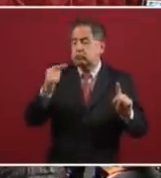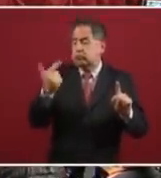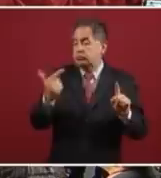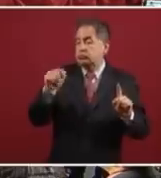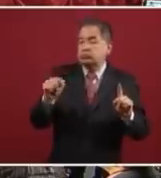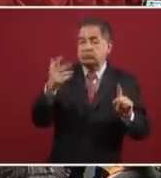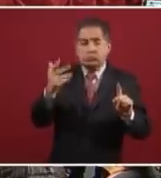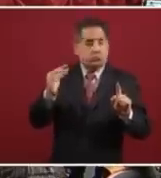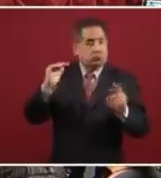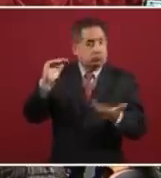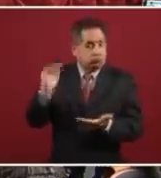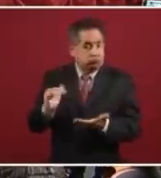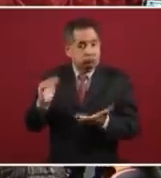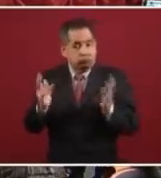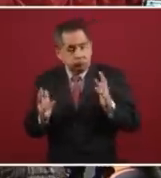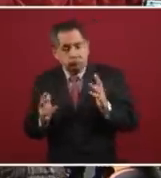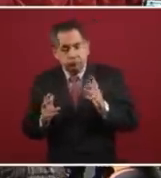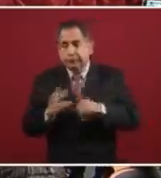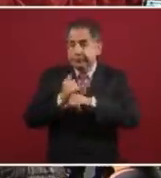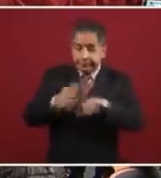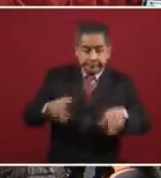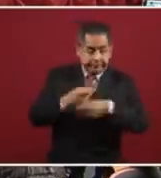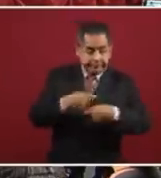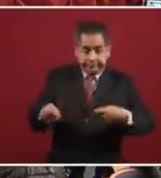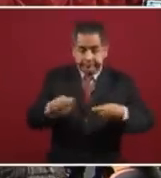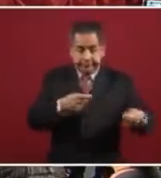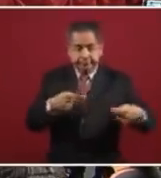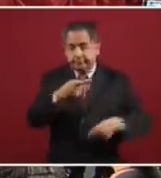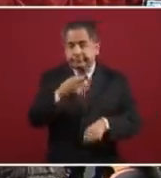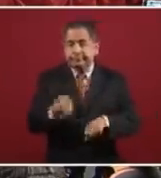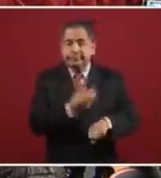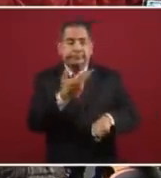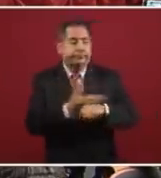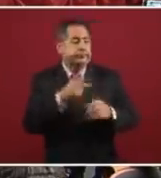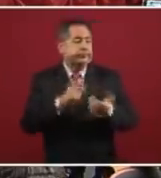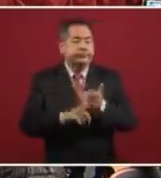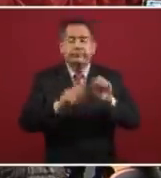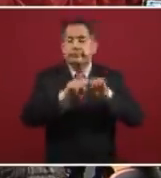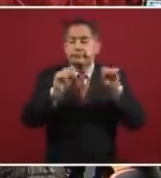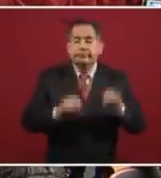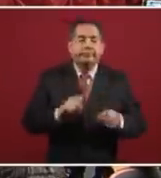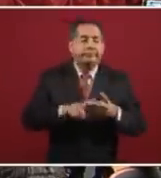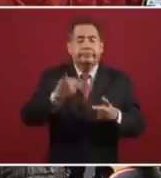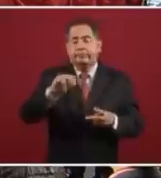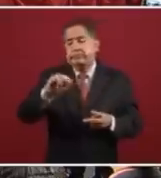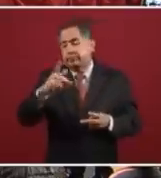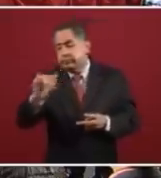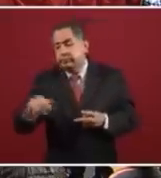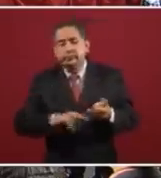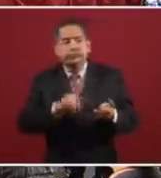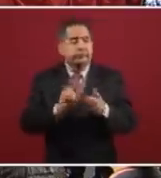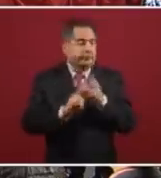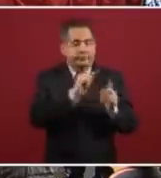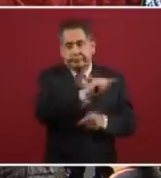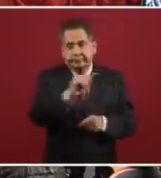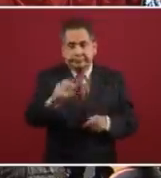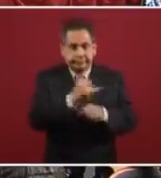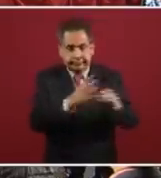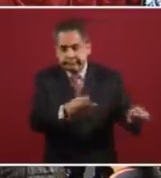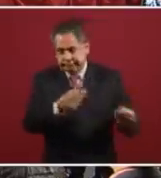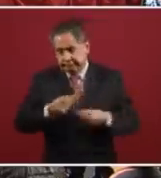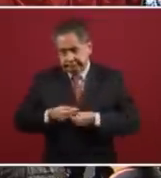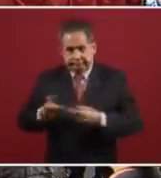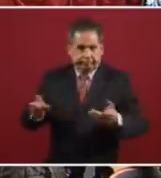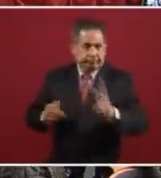7.5. Todo esto con información del secretariado del INEGI y de las instancias oficiales. La que sigue,